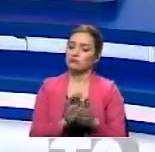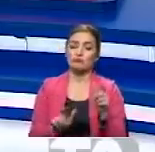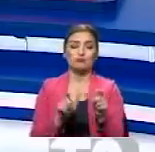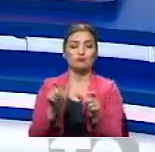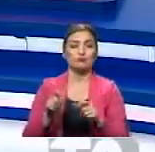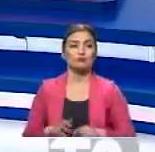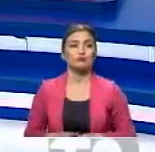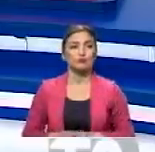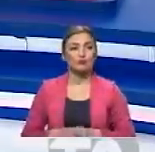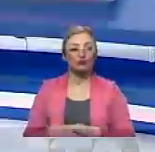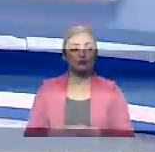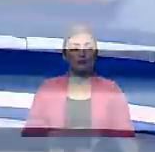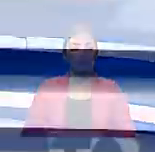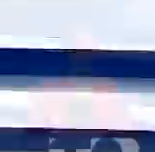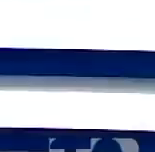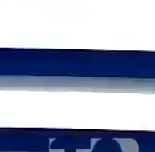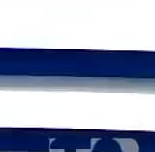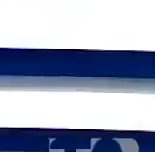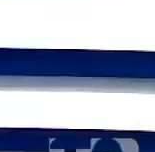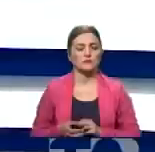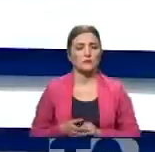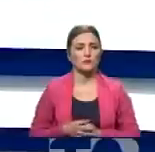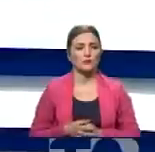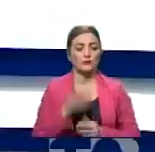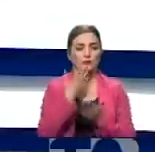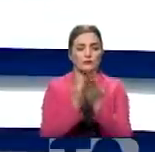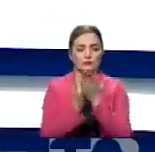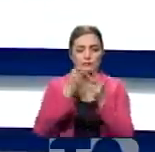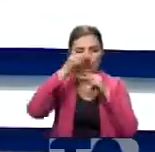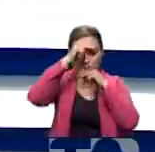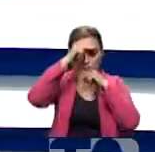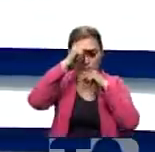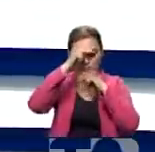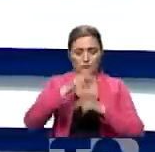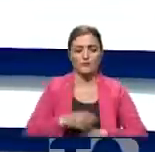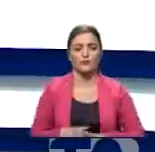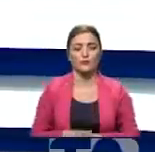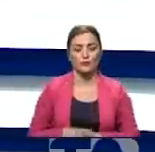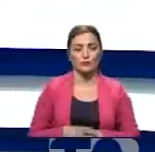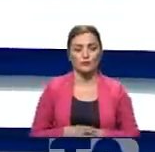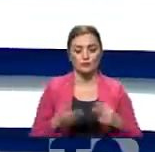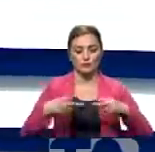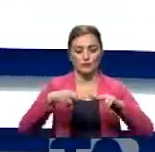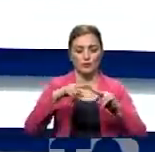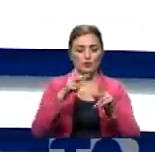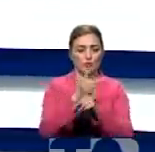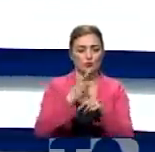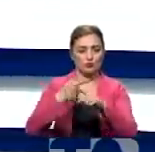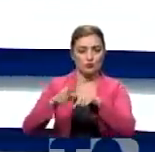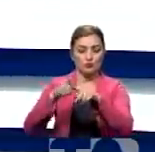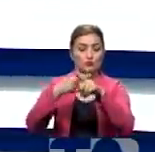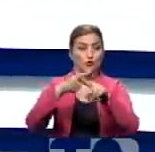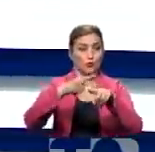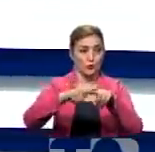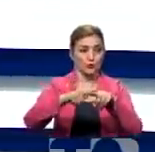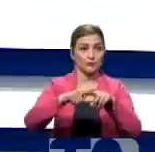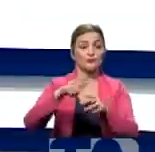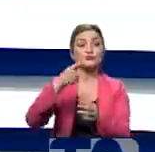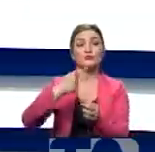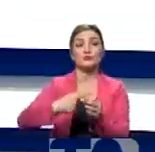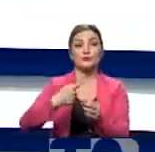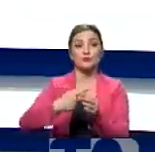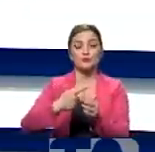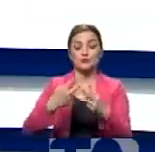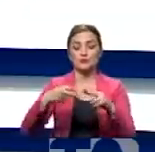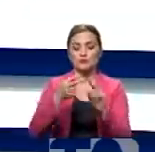ciudadanos a esta hora de la mañana. Nosotros, gracias por informarse junto a nosotros. Los precios de varios productos en los mercados de la capital